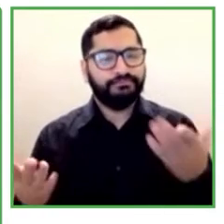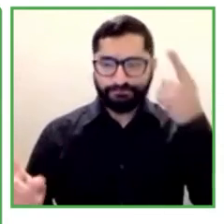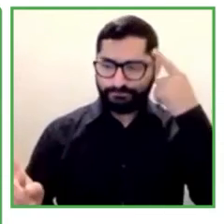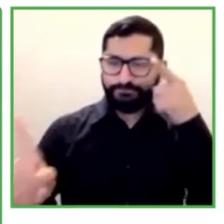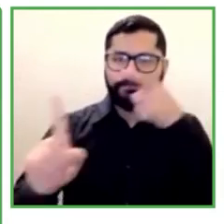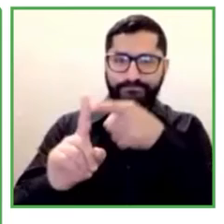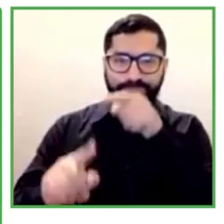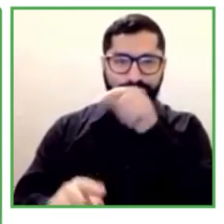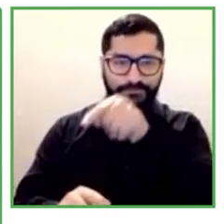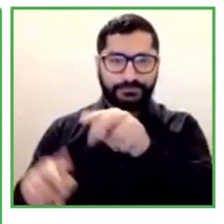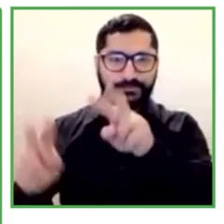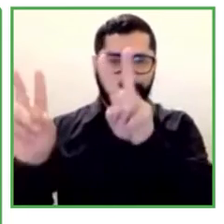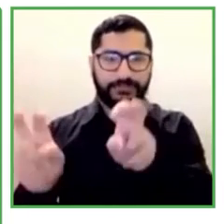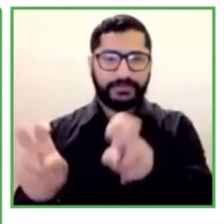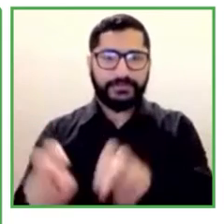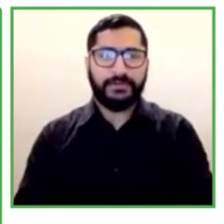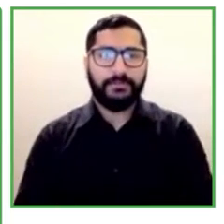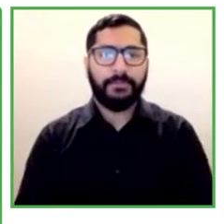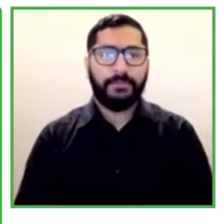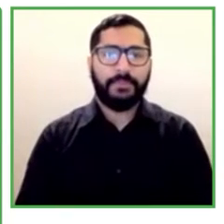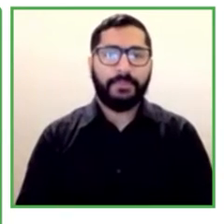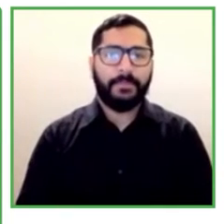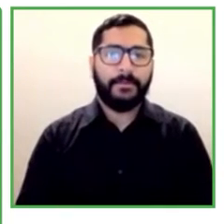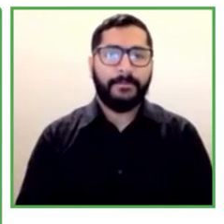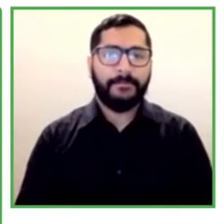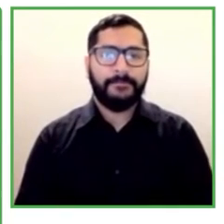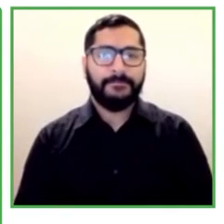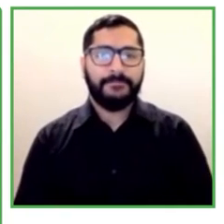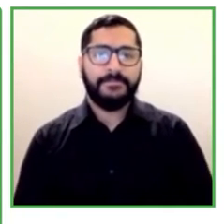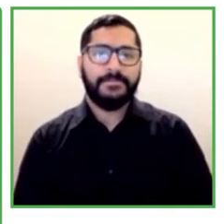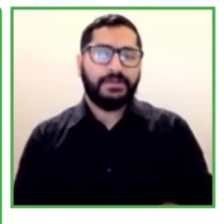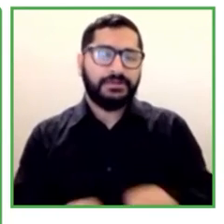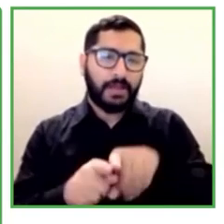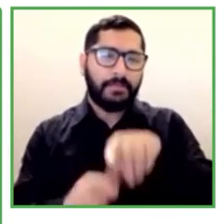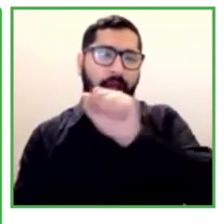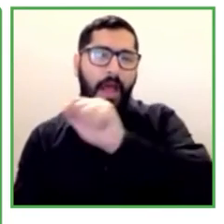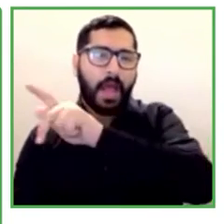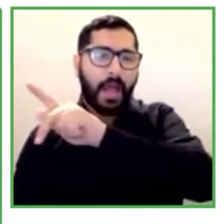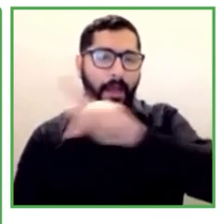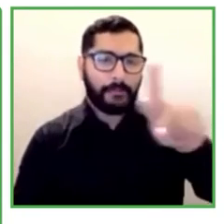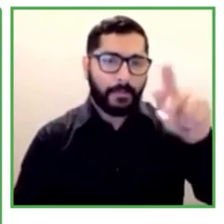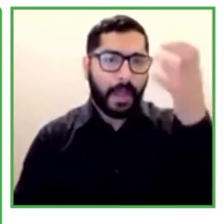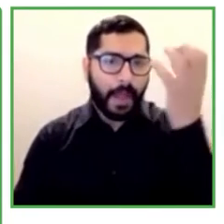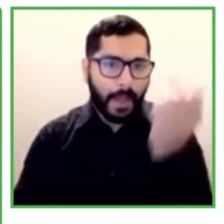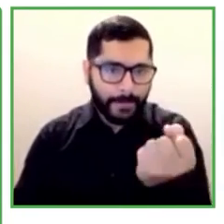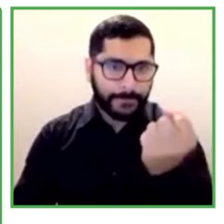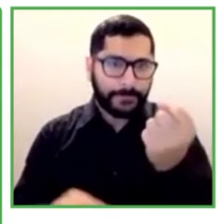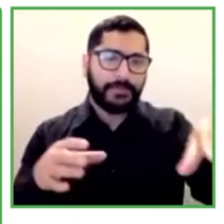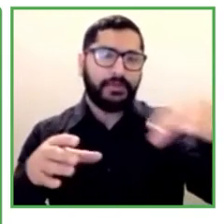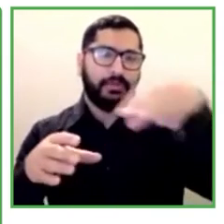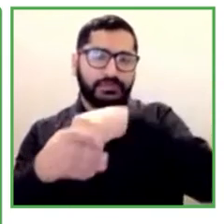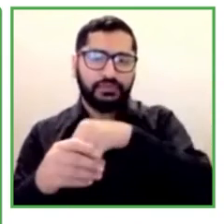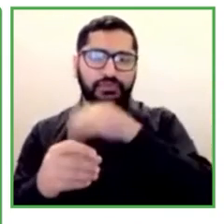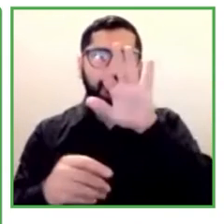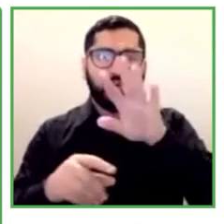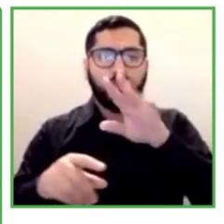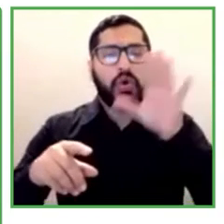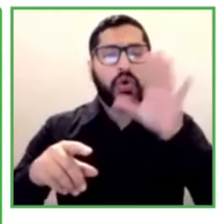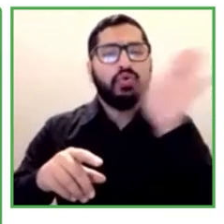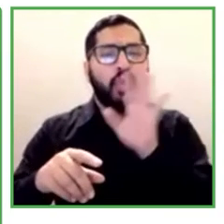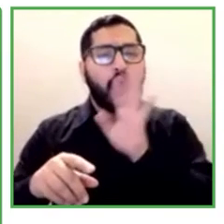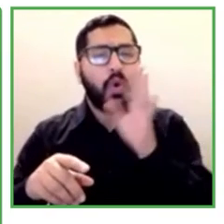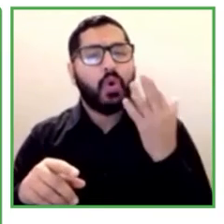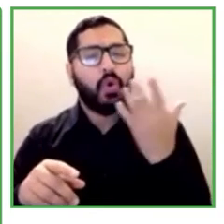una app que también incluye el contraste de colores y también diferentes tipos de tamaño